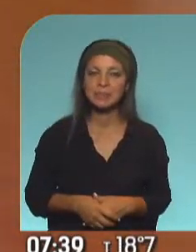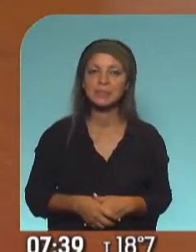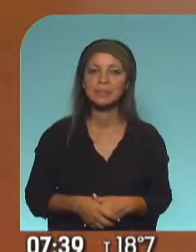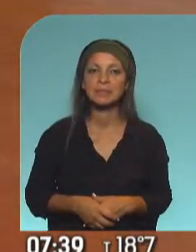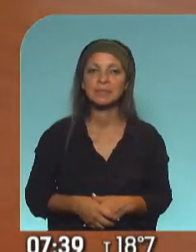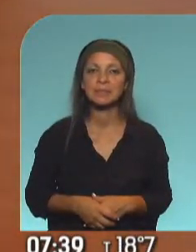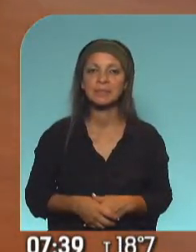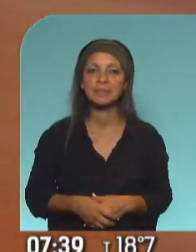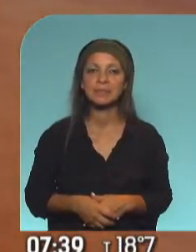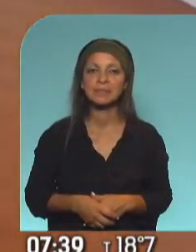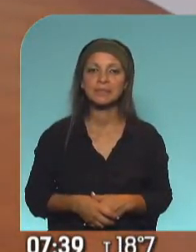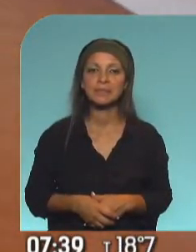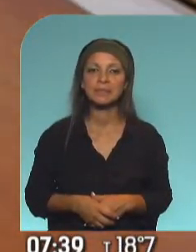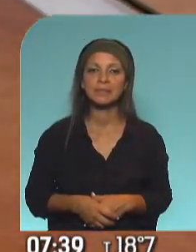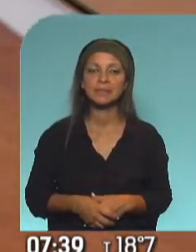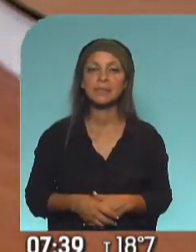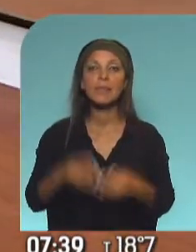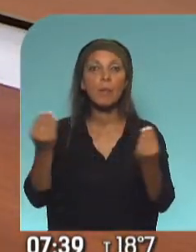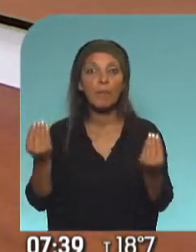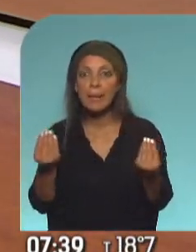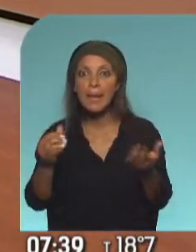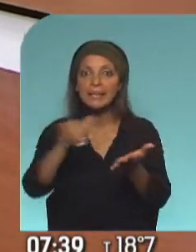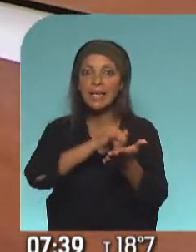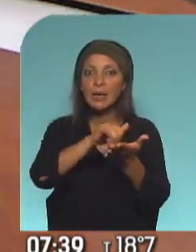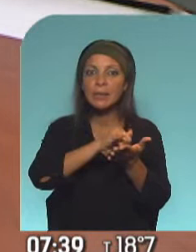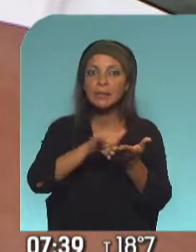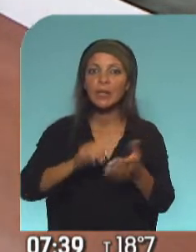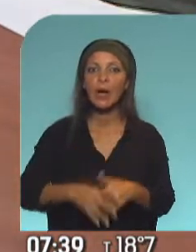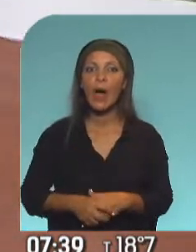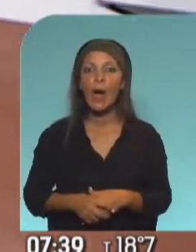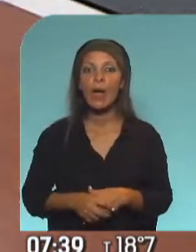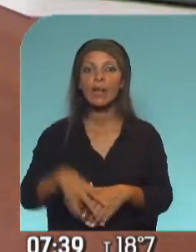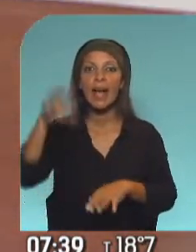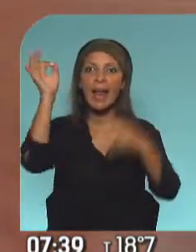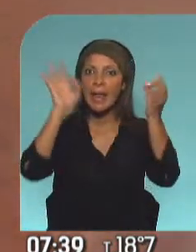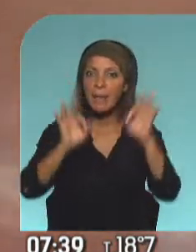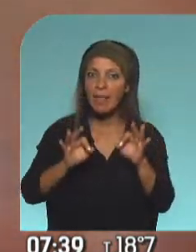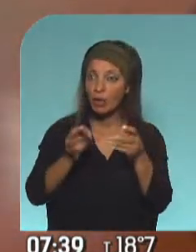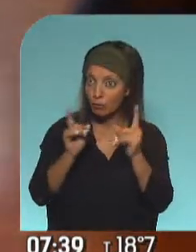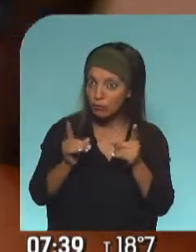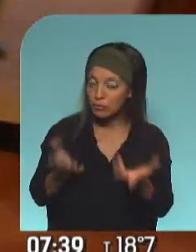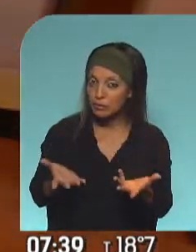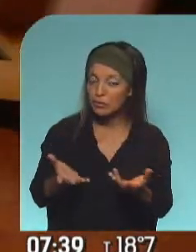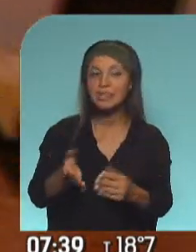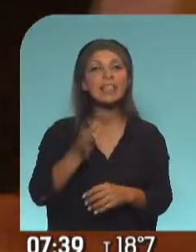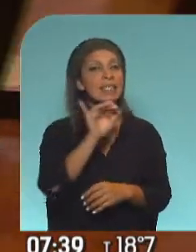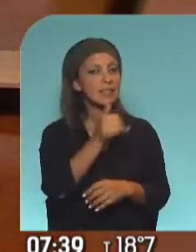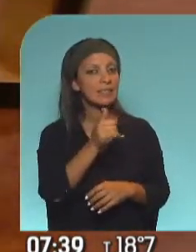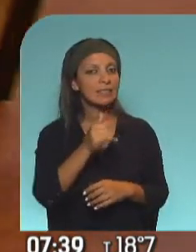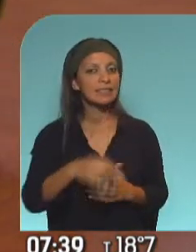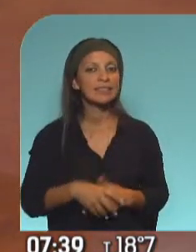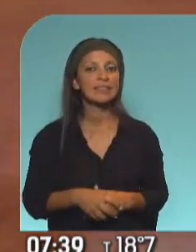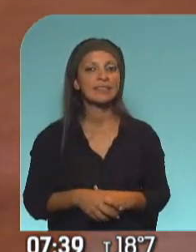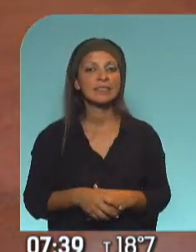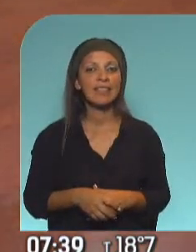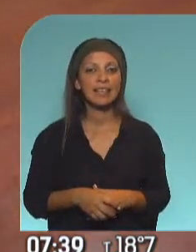Bueno, ¿qué pasa en Nueva York? Está nevando. ¿Sigue nevando? Sí. Sigue bueno, nevando. Es intensa,